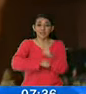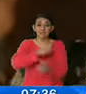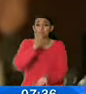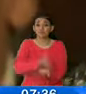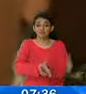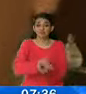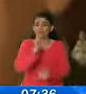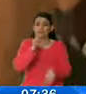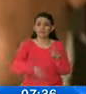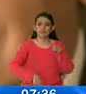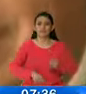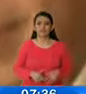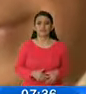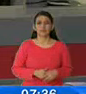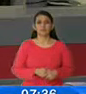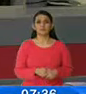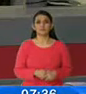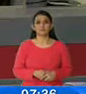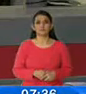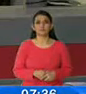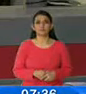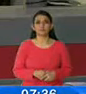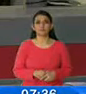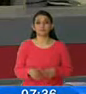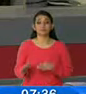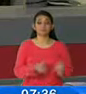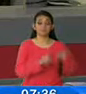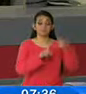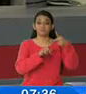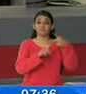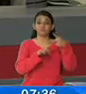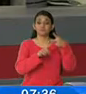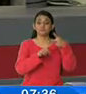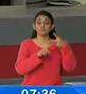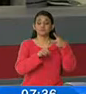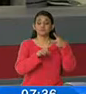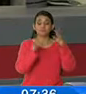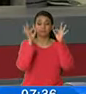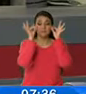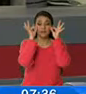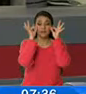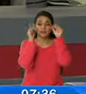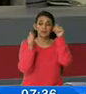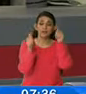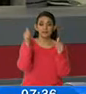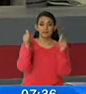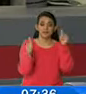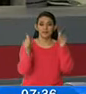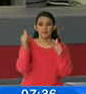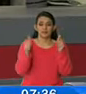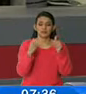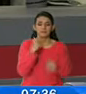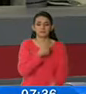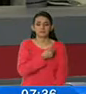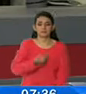detenerse. Informó Javier Gallo. Vamos ahora a ver a Guillermo Lasso, el candidato a la presidencia por Alianza Creo